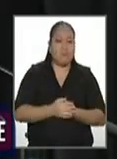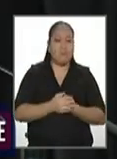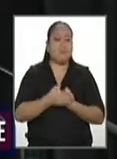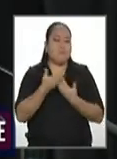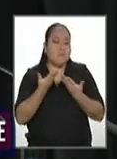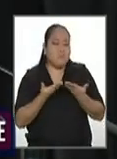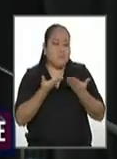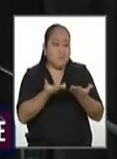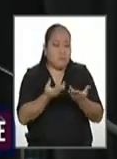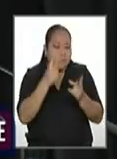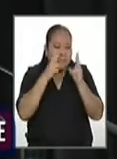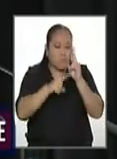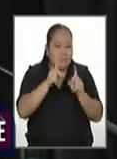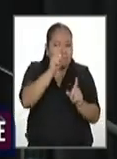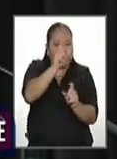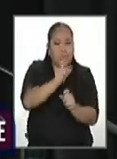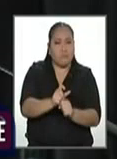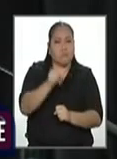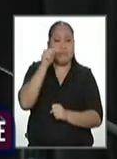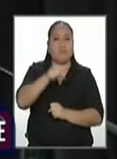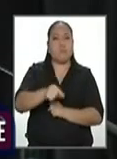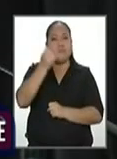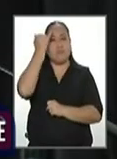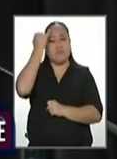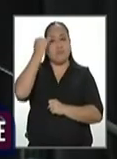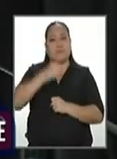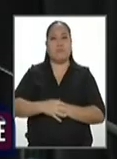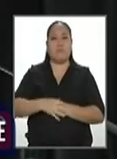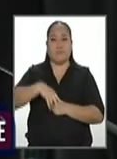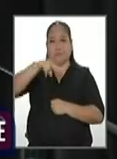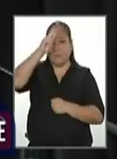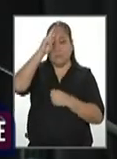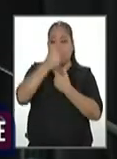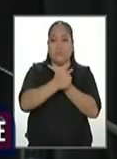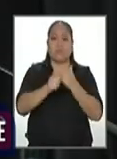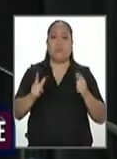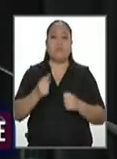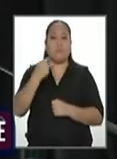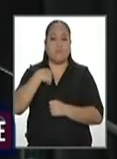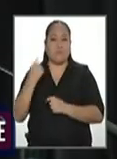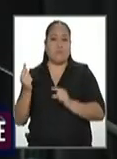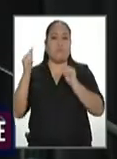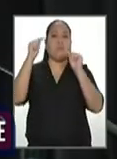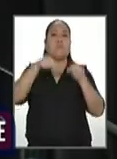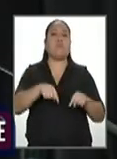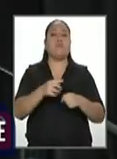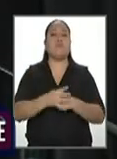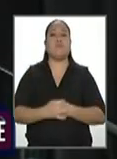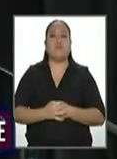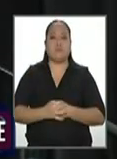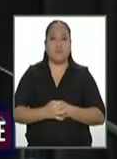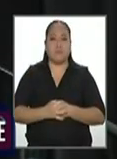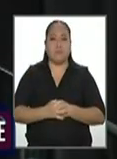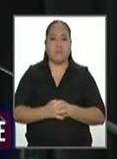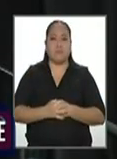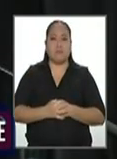hablando de la persona. Esta es la propuesta de Perú Libre. Por eso estoy aquí.